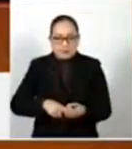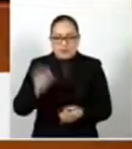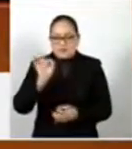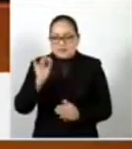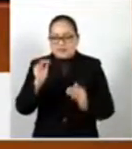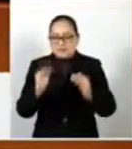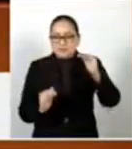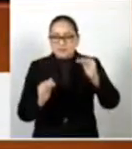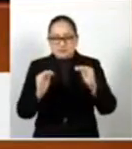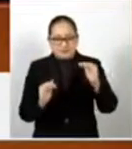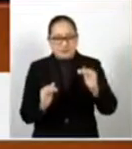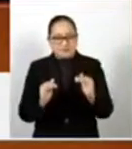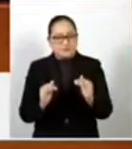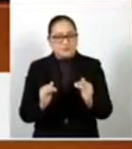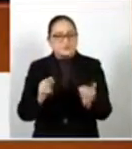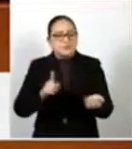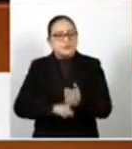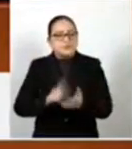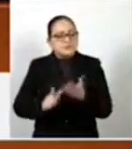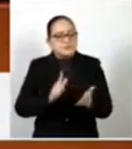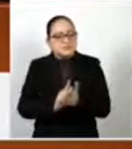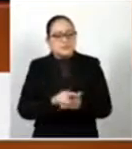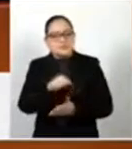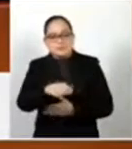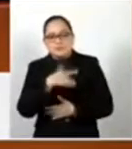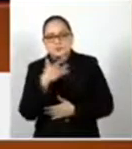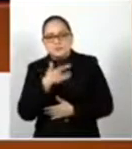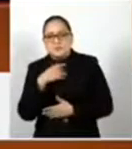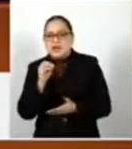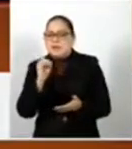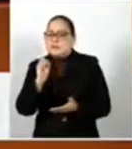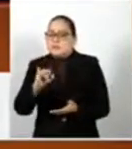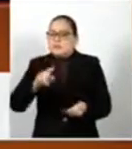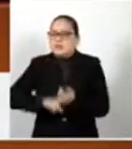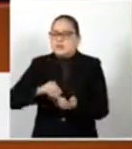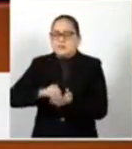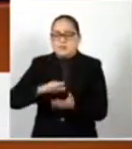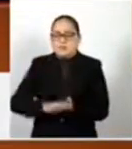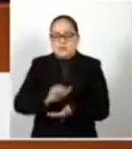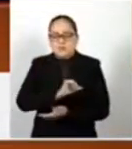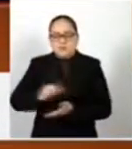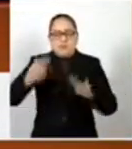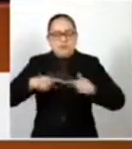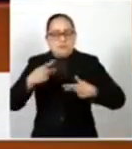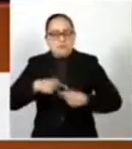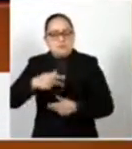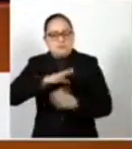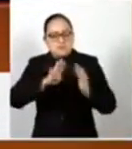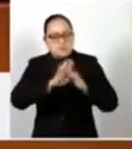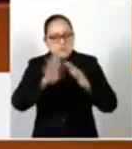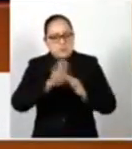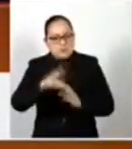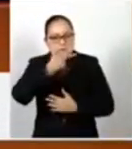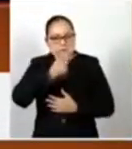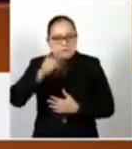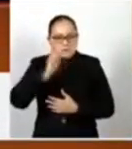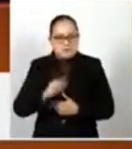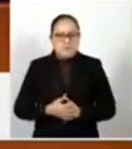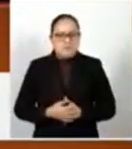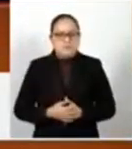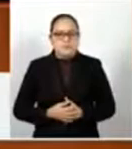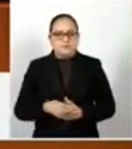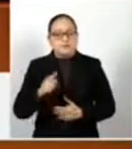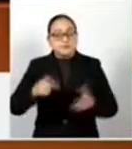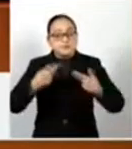desventaja frente al ordenamiento jurídico como lo son las y los migrantes. En el caso de los migrantes,